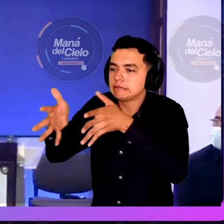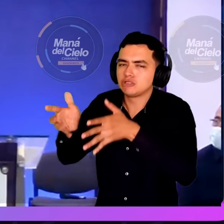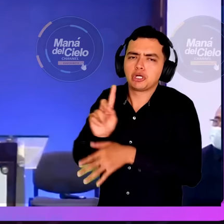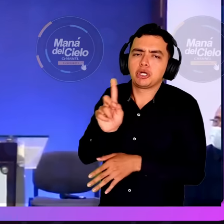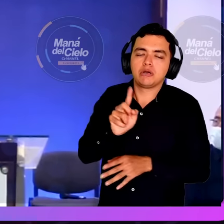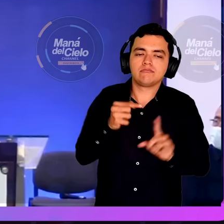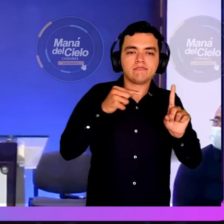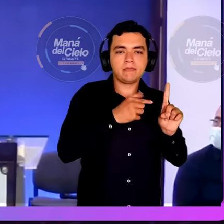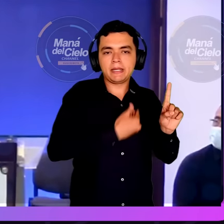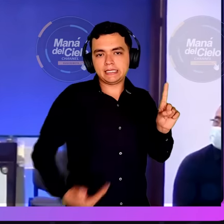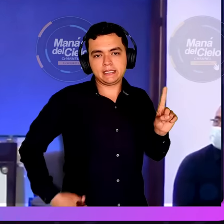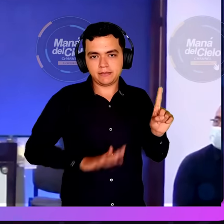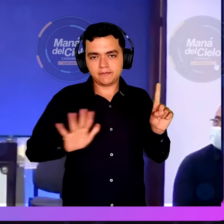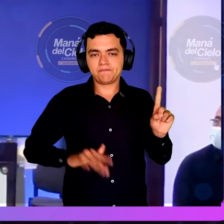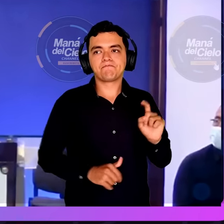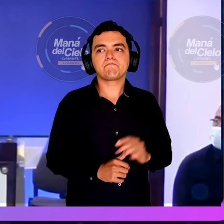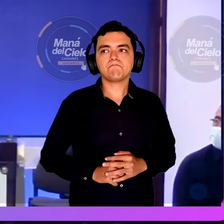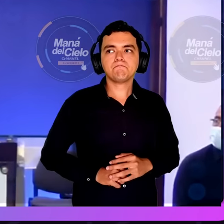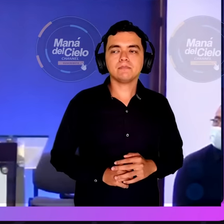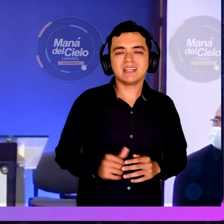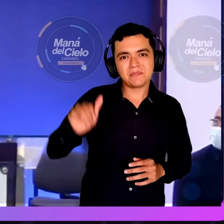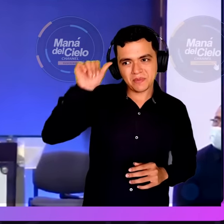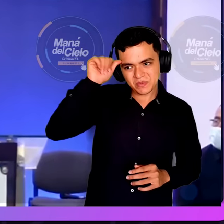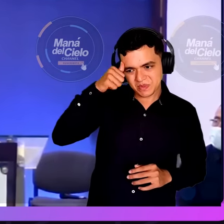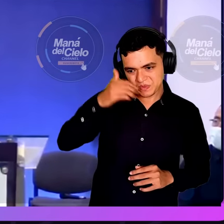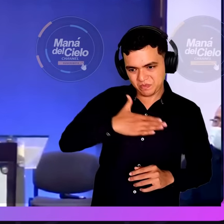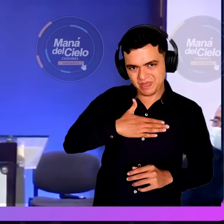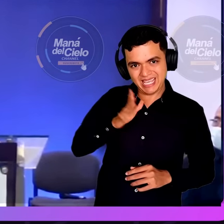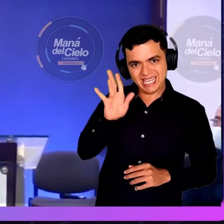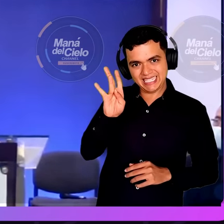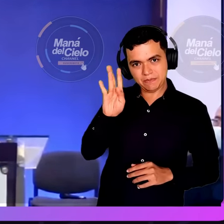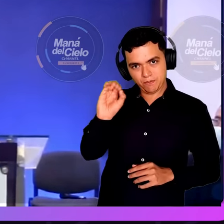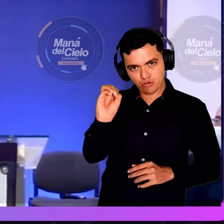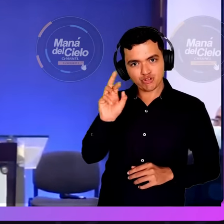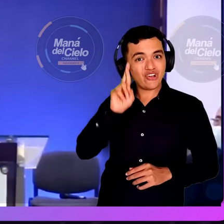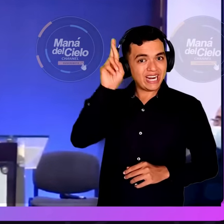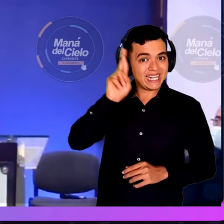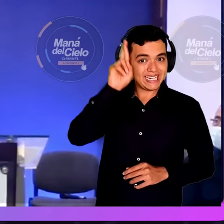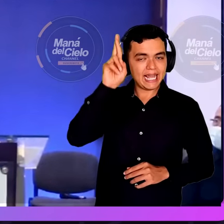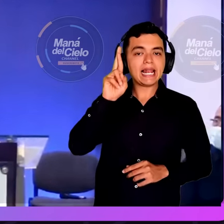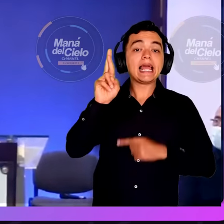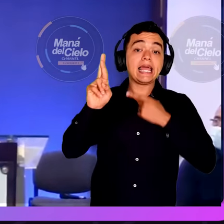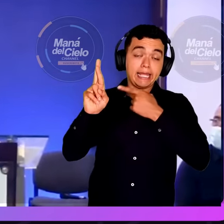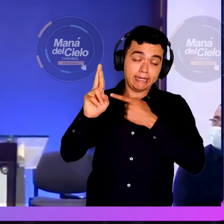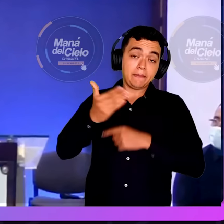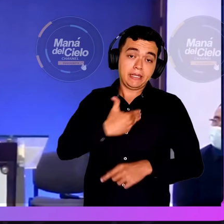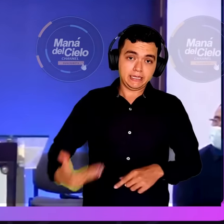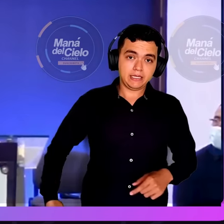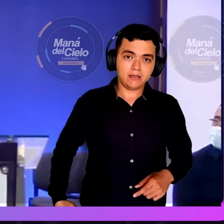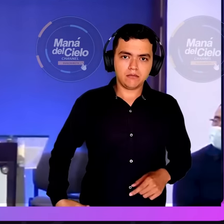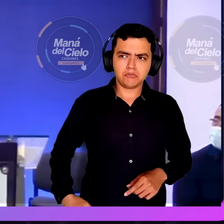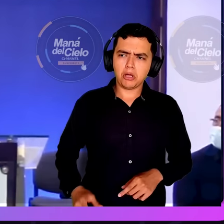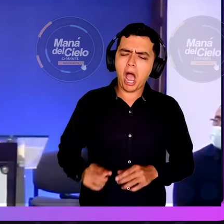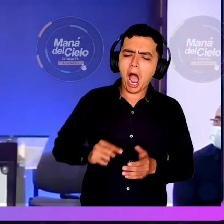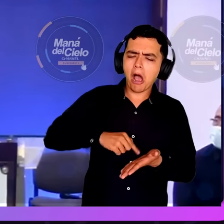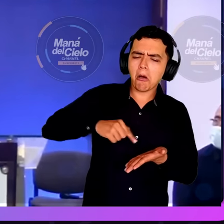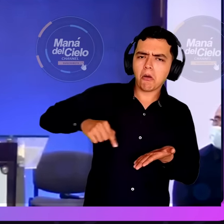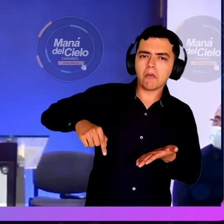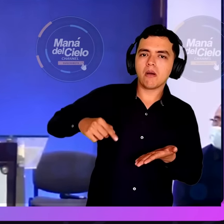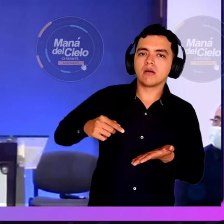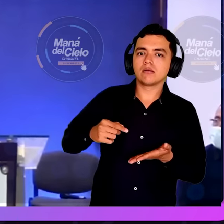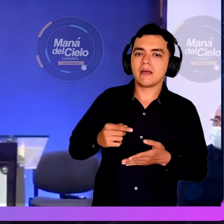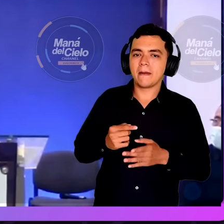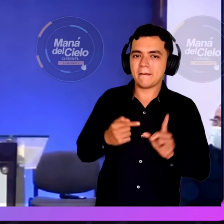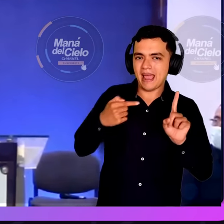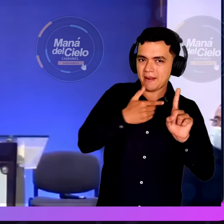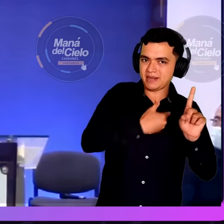a cualquier hora a orar, me podía estar hasta cualquier hora. Cuando mi esposo viajaba, yo aprovechaba todo ese tiempo. Entonces, claro, verme en un apartamento para mí